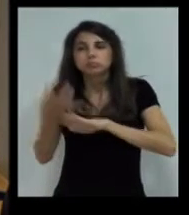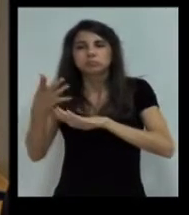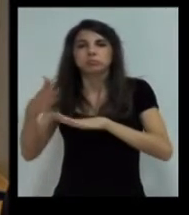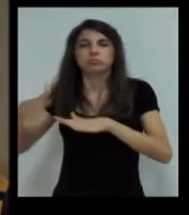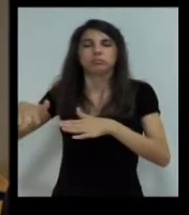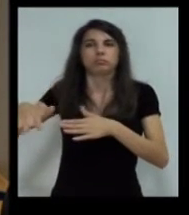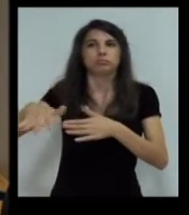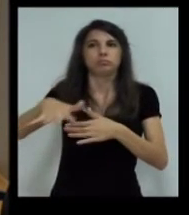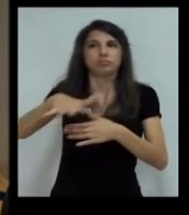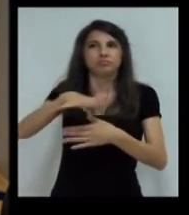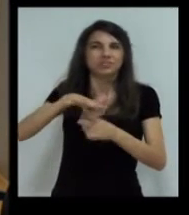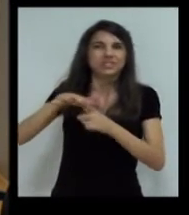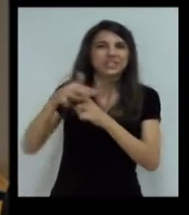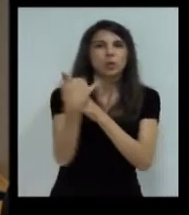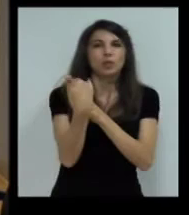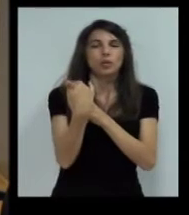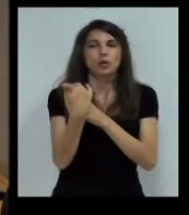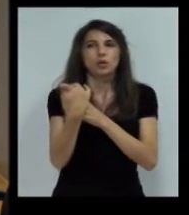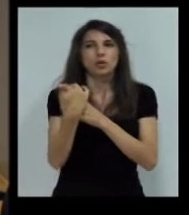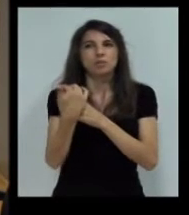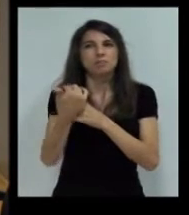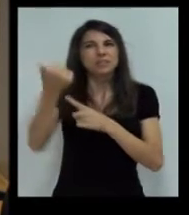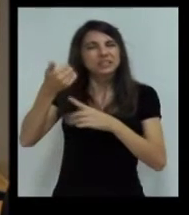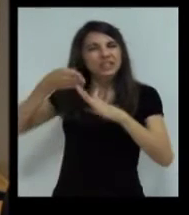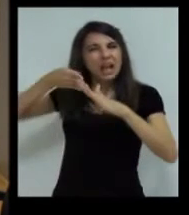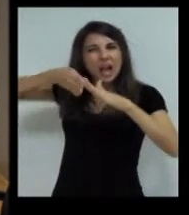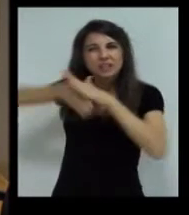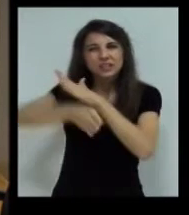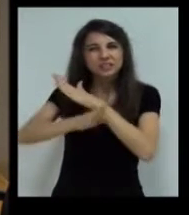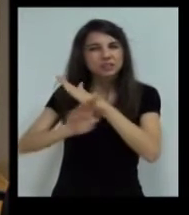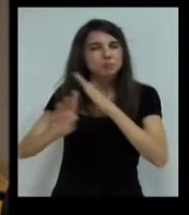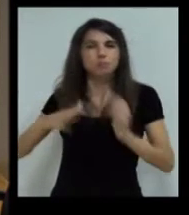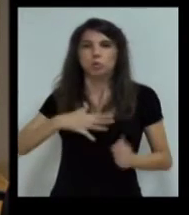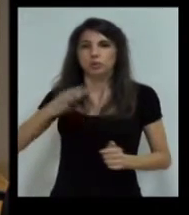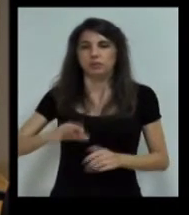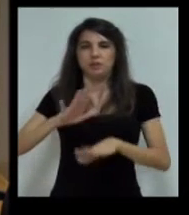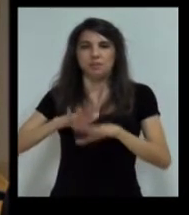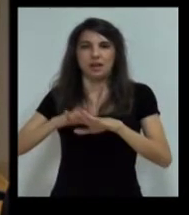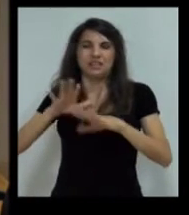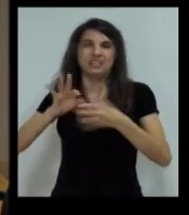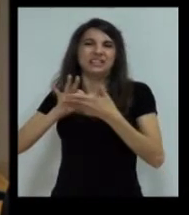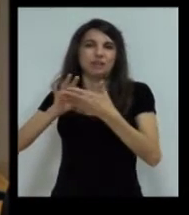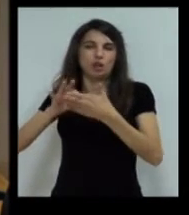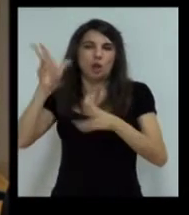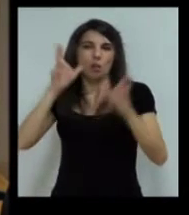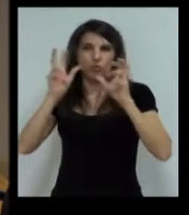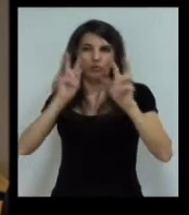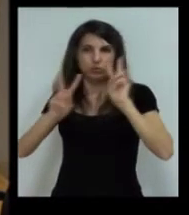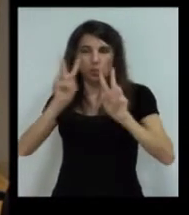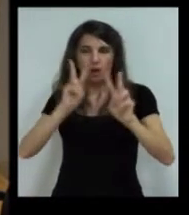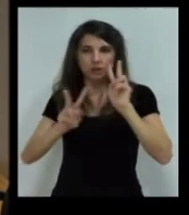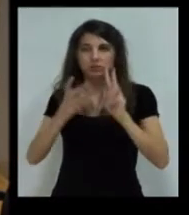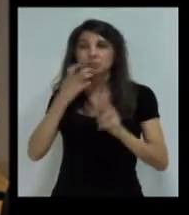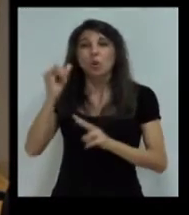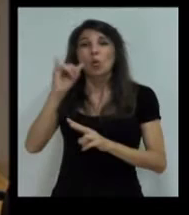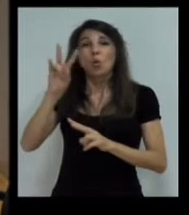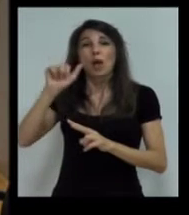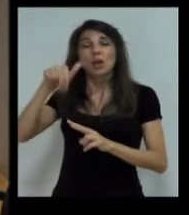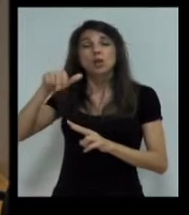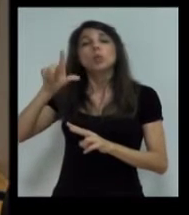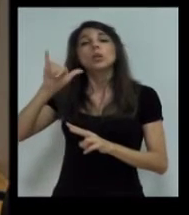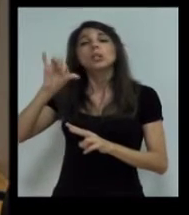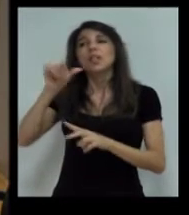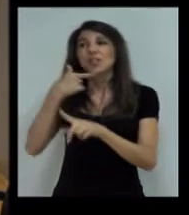del mayor grado de accesibilidad a los servicios audiovisuales, ¿no? En tu presentación, Juan Luis, comentabas que somos